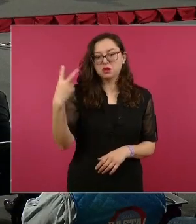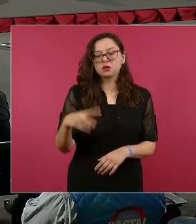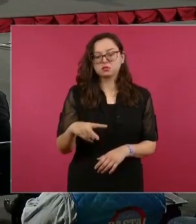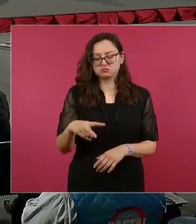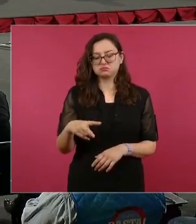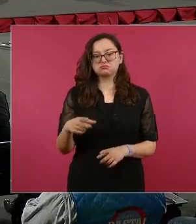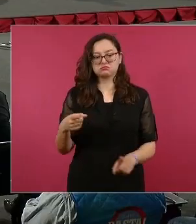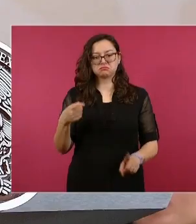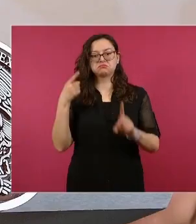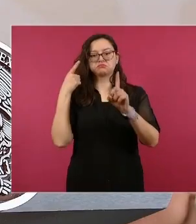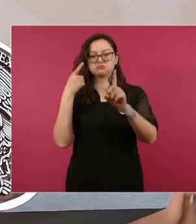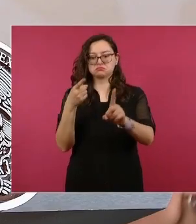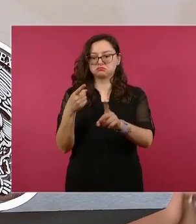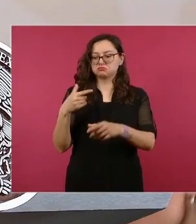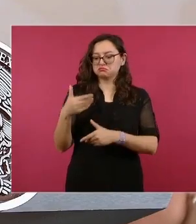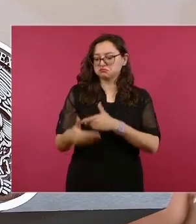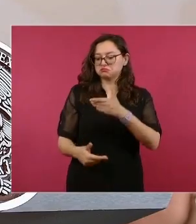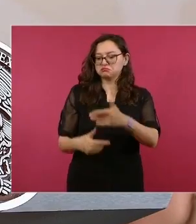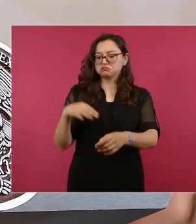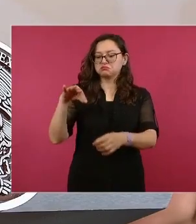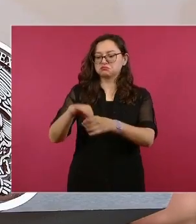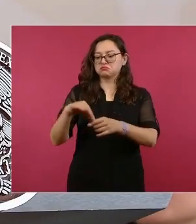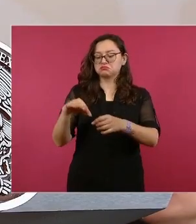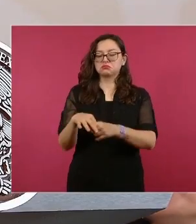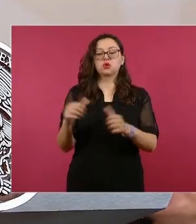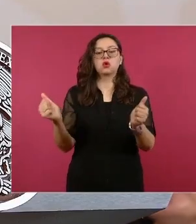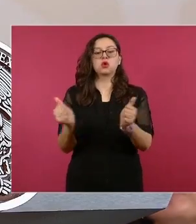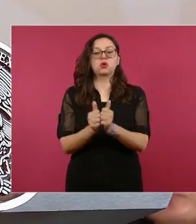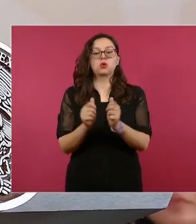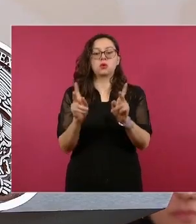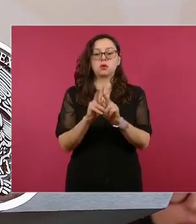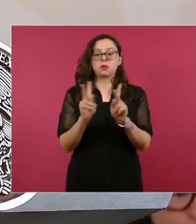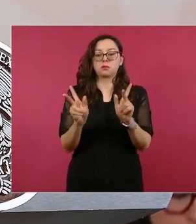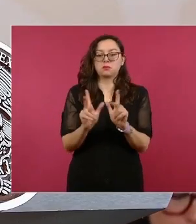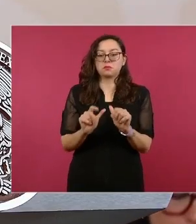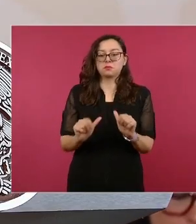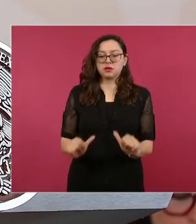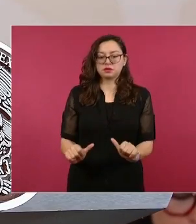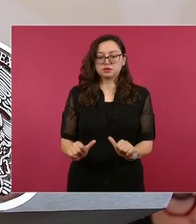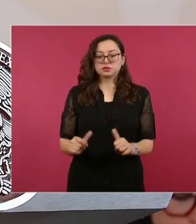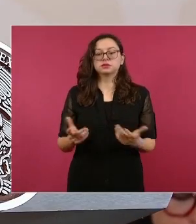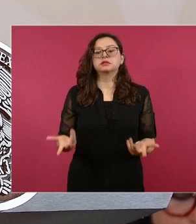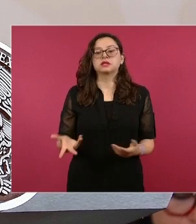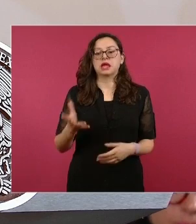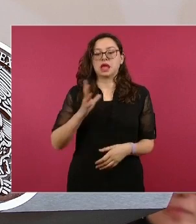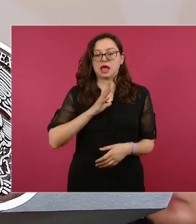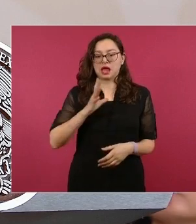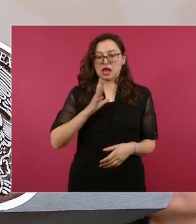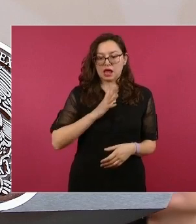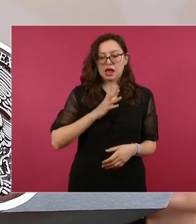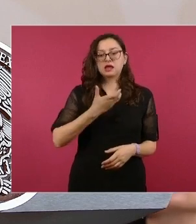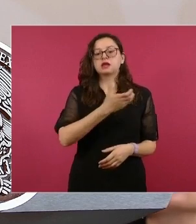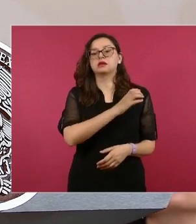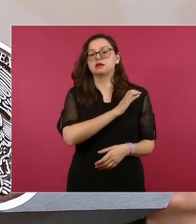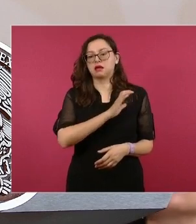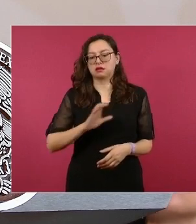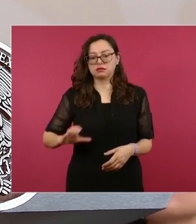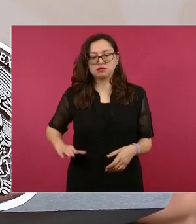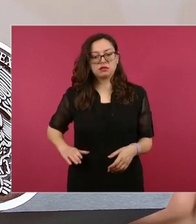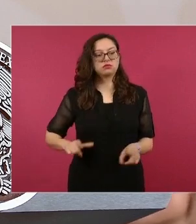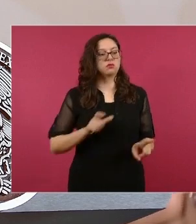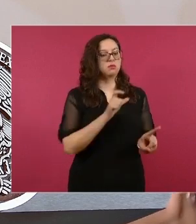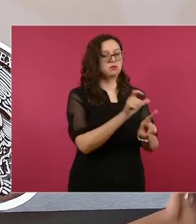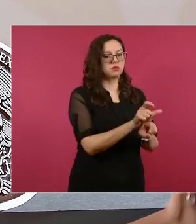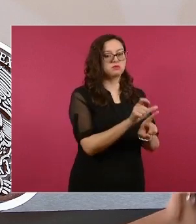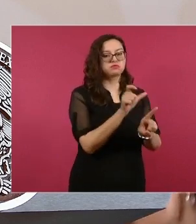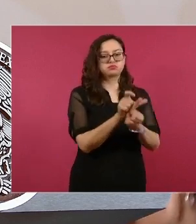y pacífico del proceso electoral. Por ello, se cuenta con la estrategia de protección a candidatos.